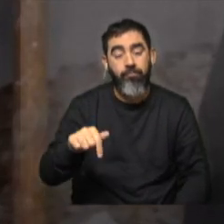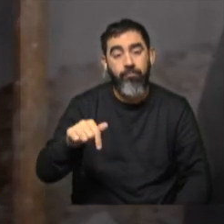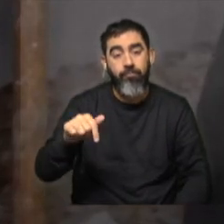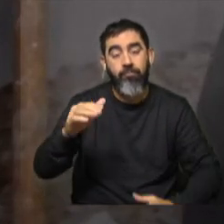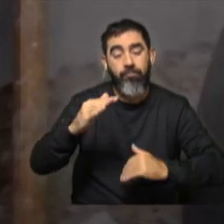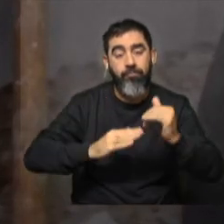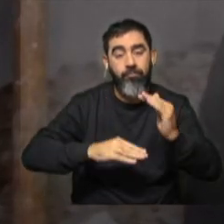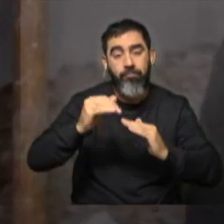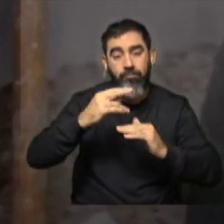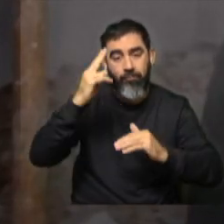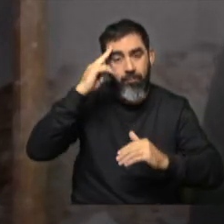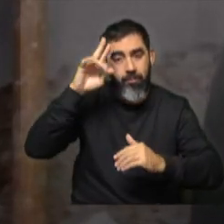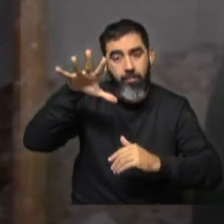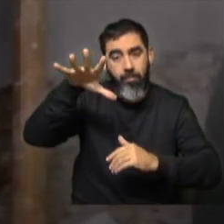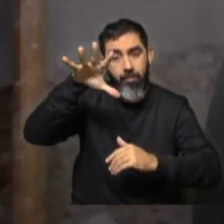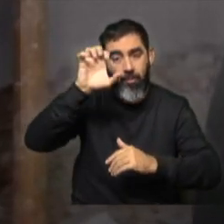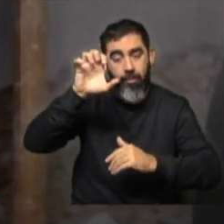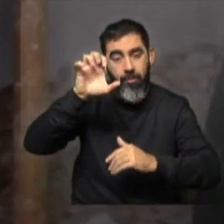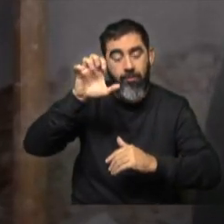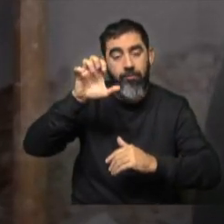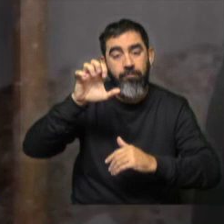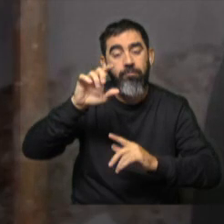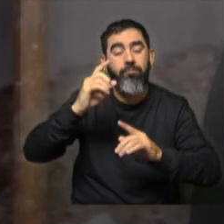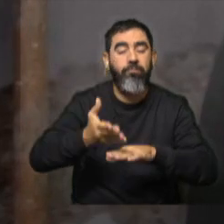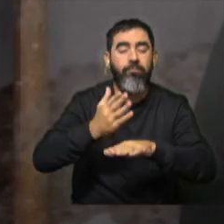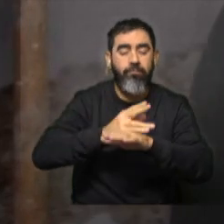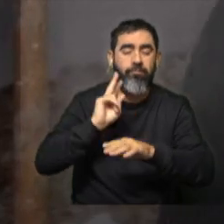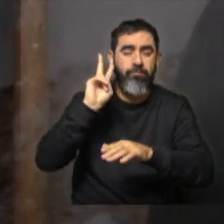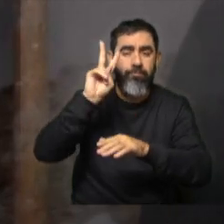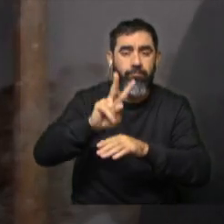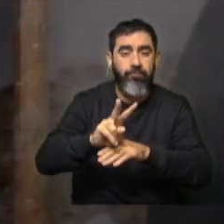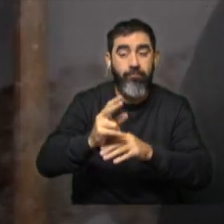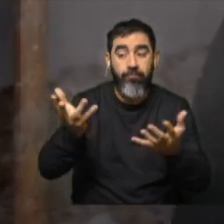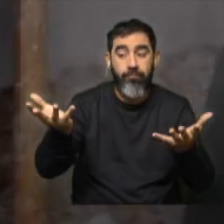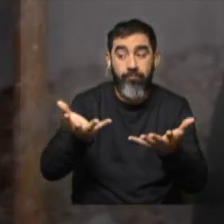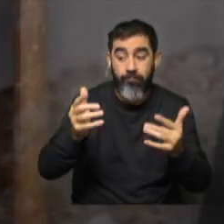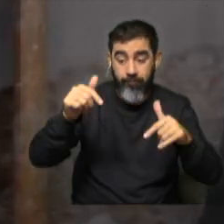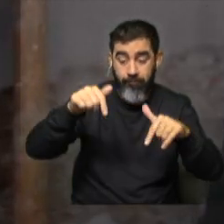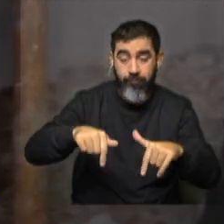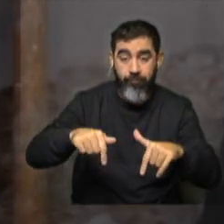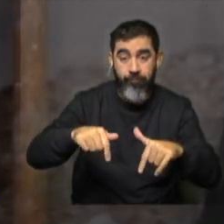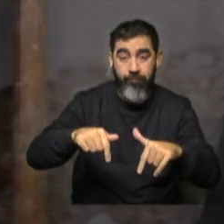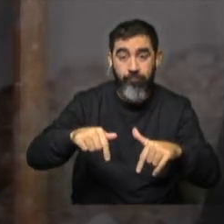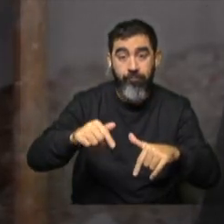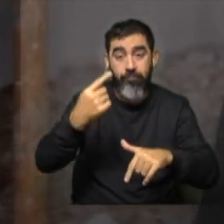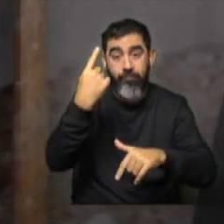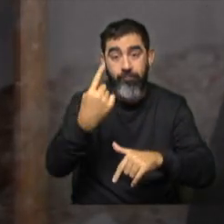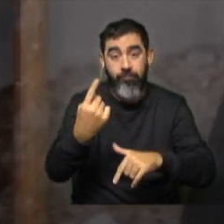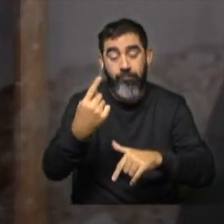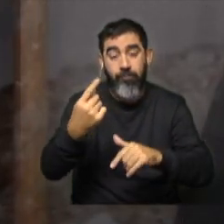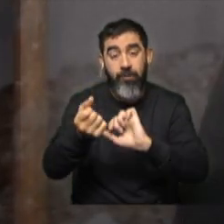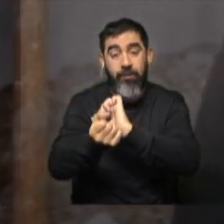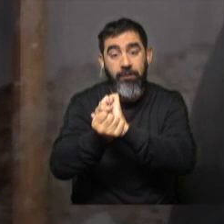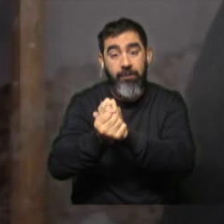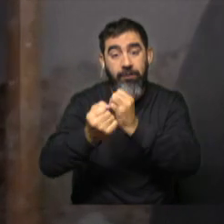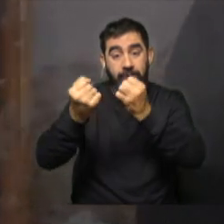un memorial. Hemos estado en otras oportunidades cuando se inauguró, y acá precisamente era una de las